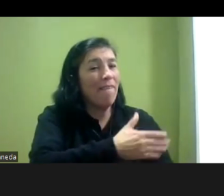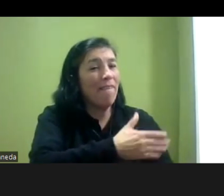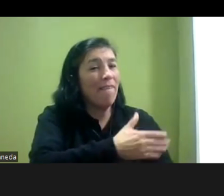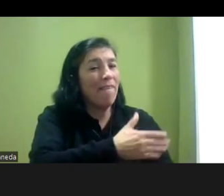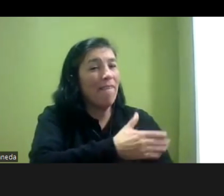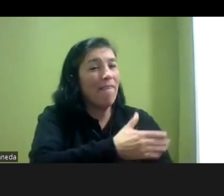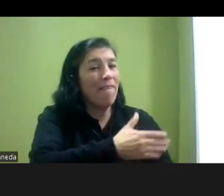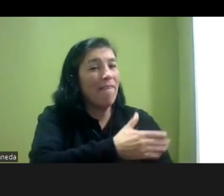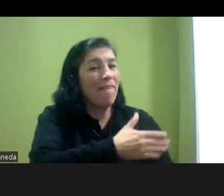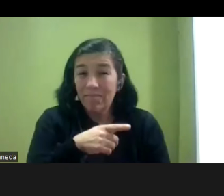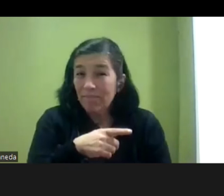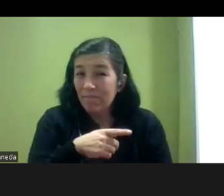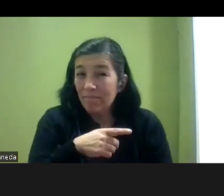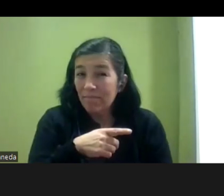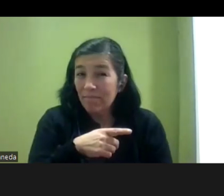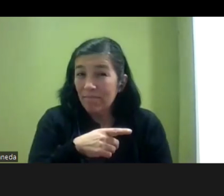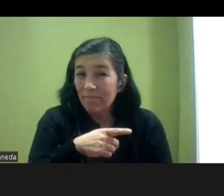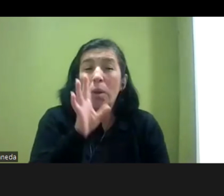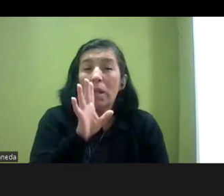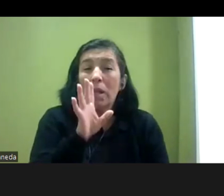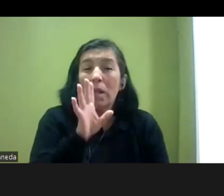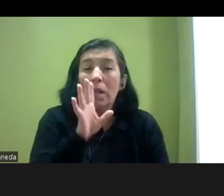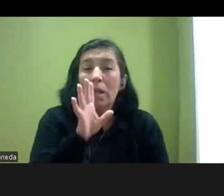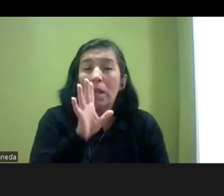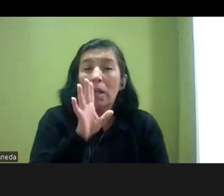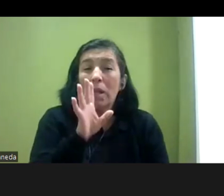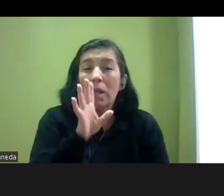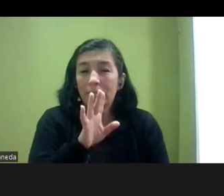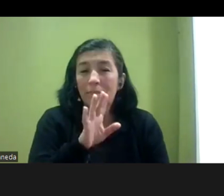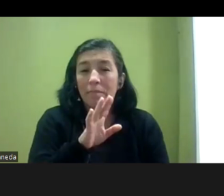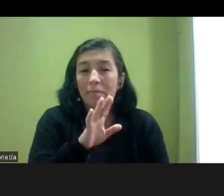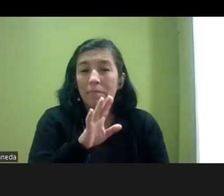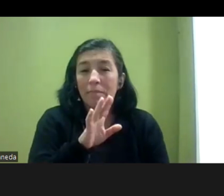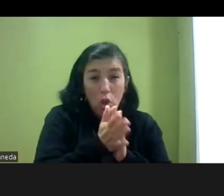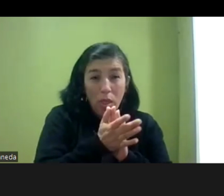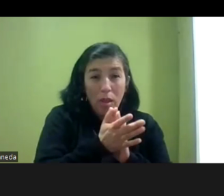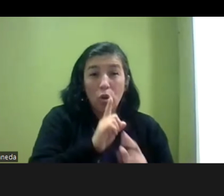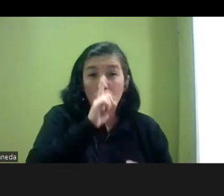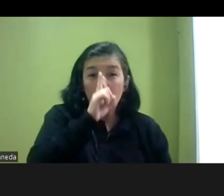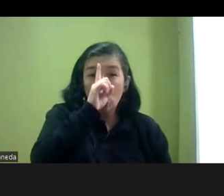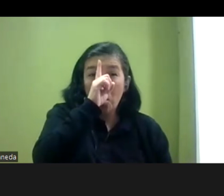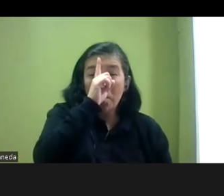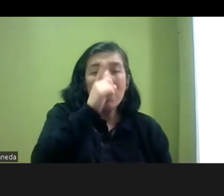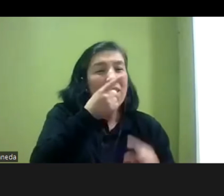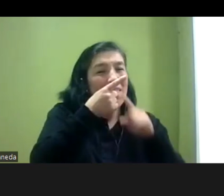fe posible. Entonces, todo lo que no era parte